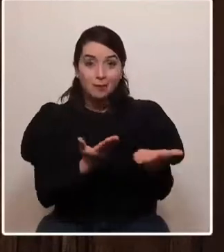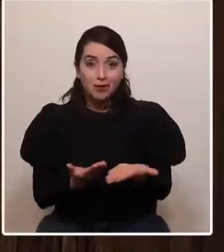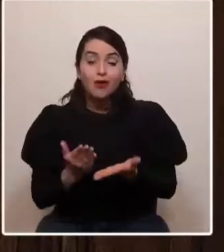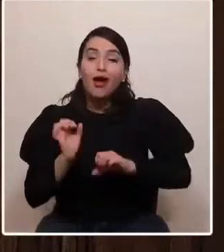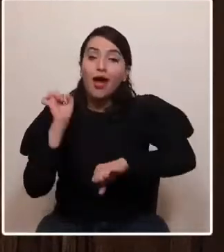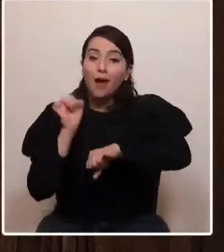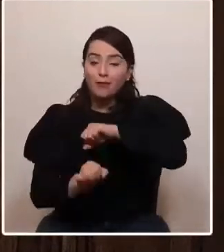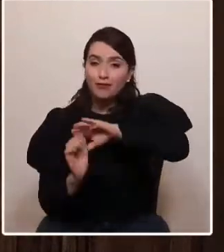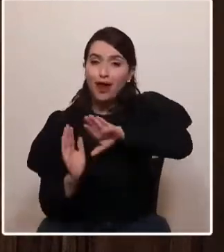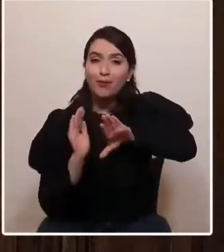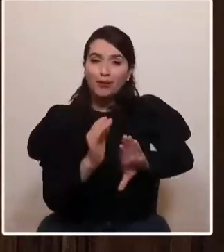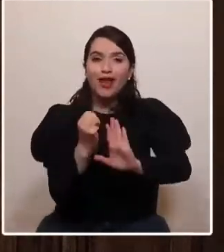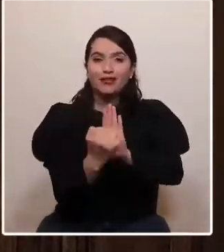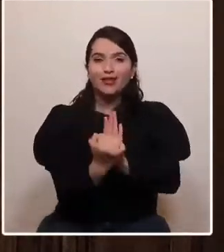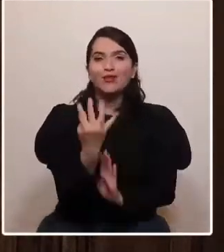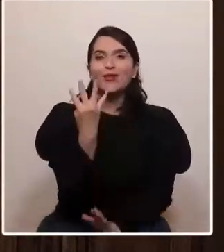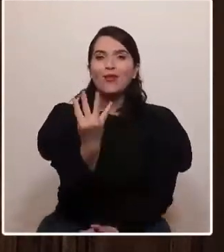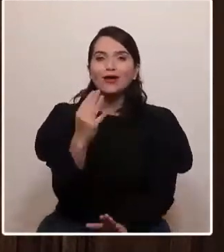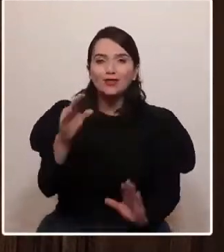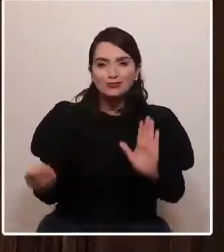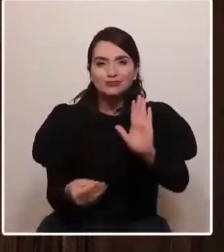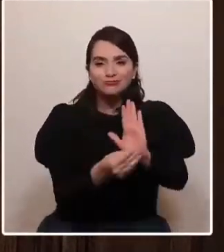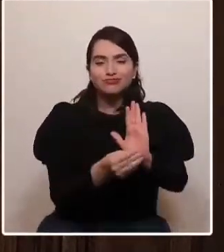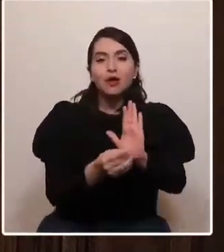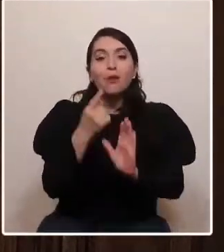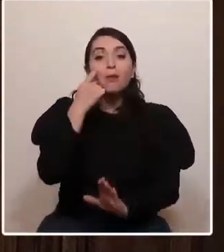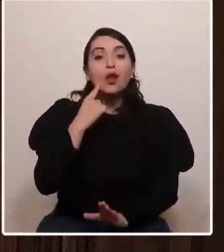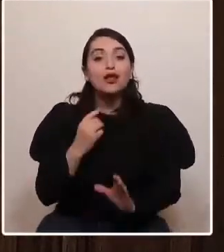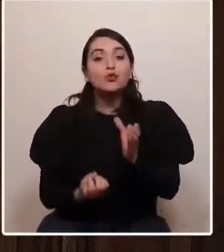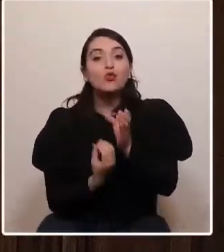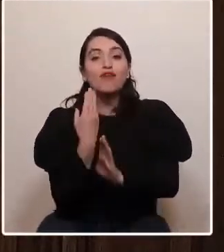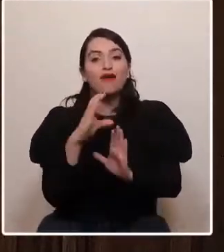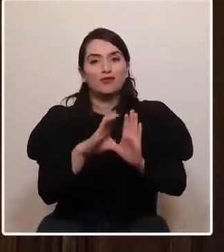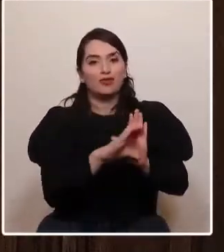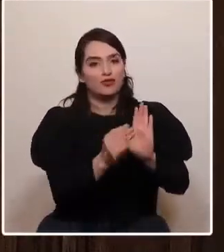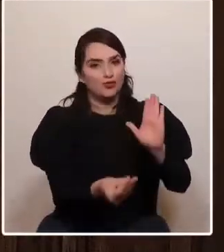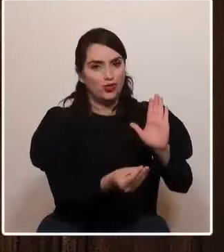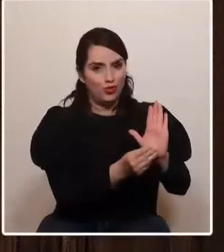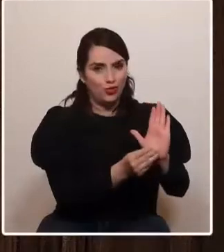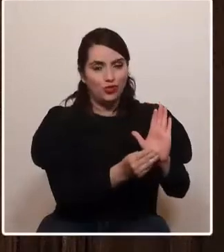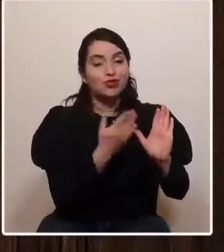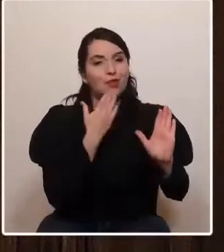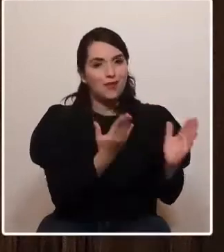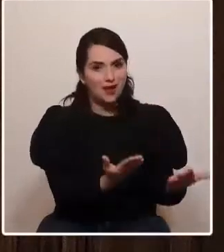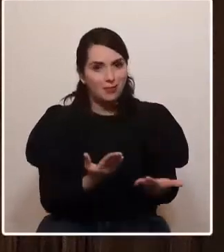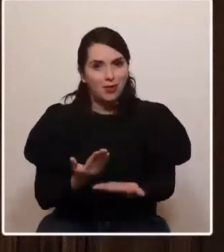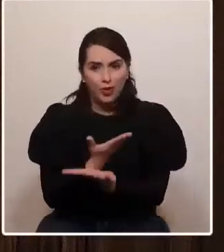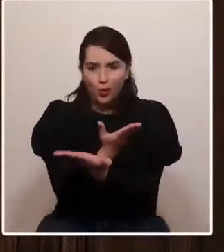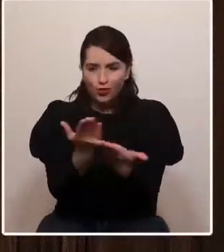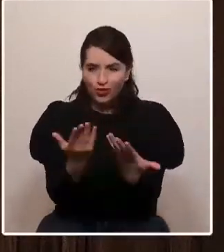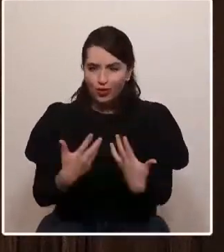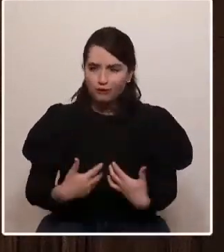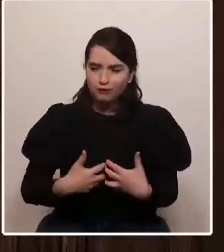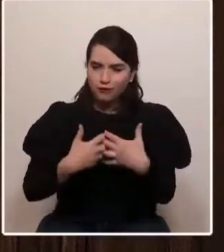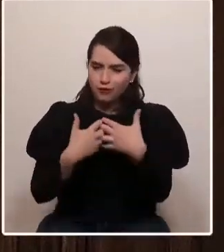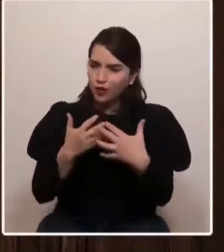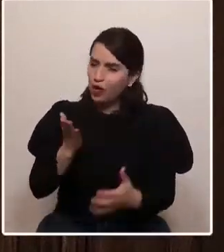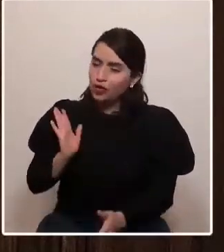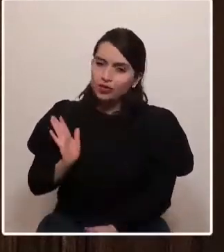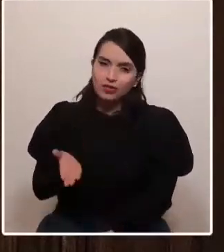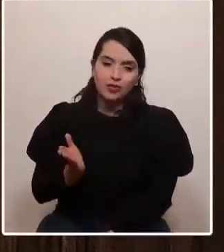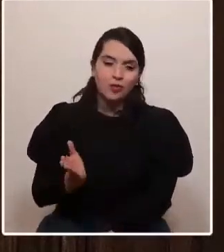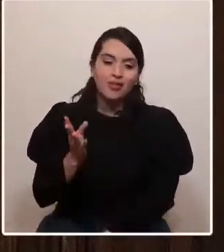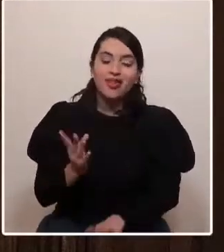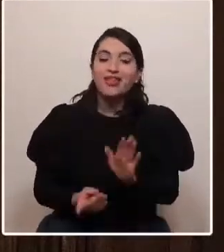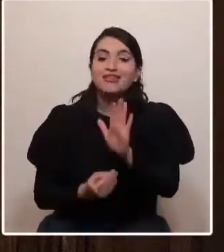el artículo 4 para ser integrado al borrador de la nueva Constitución. Y les invito también a fortalecer continua y activamente el desarrollo